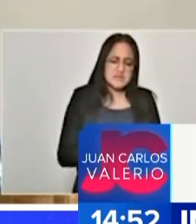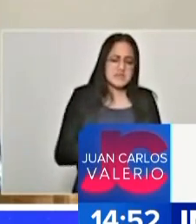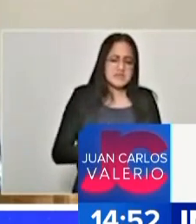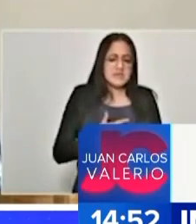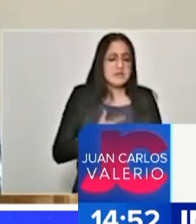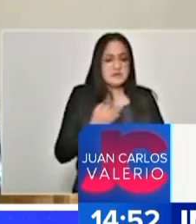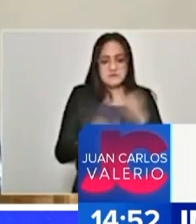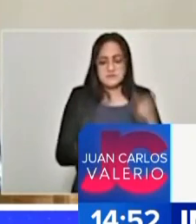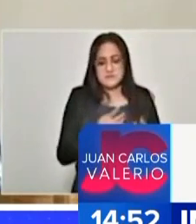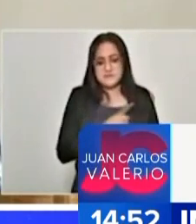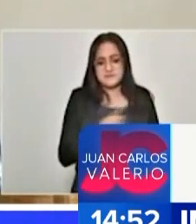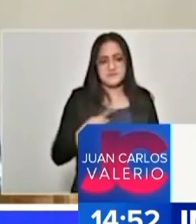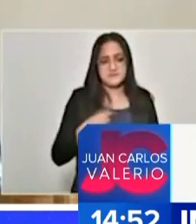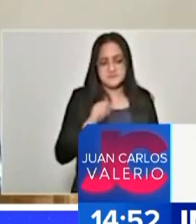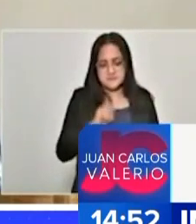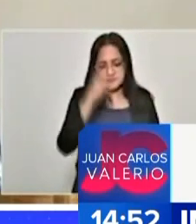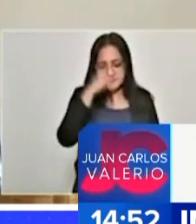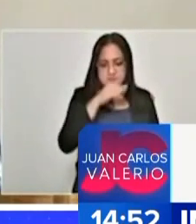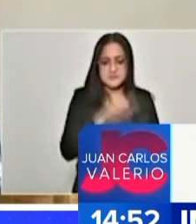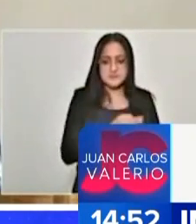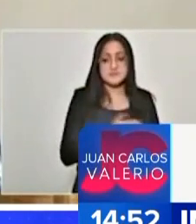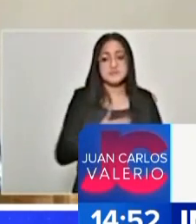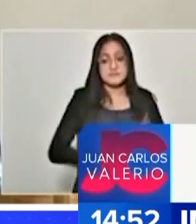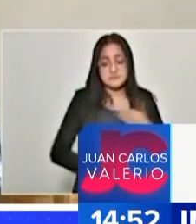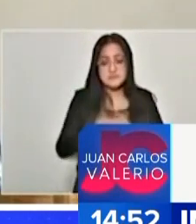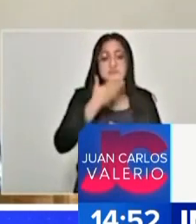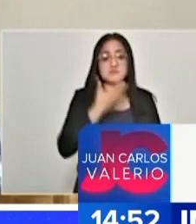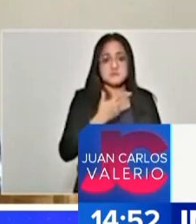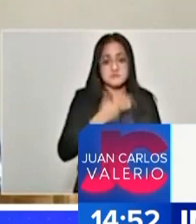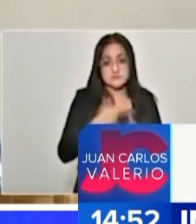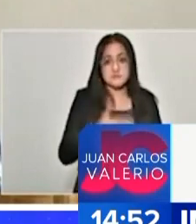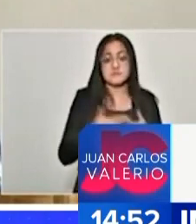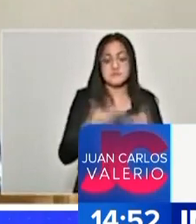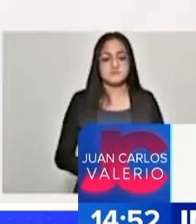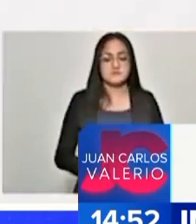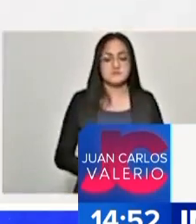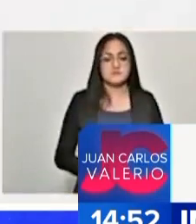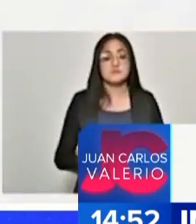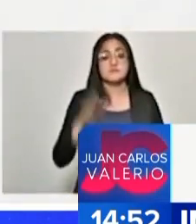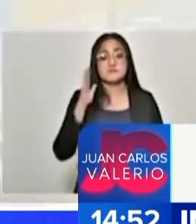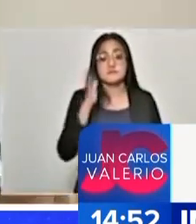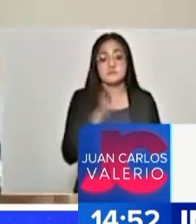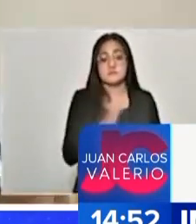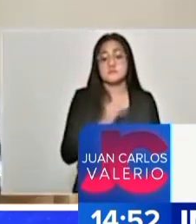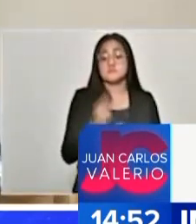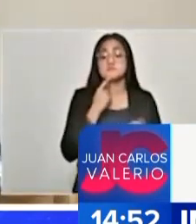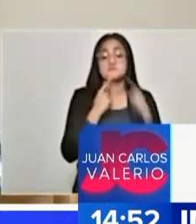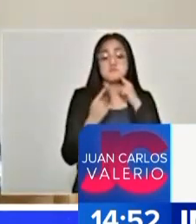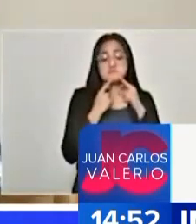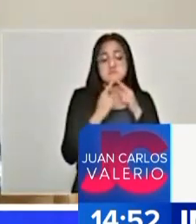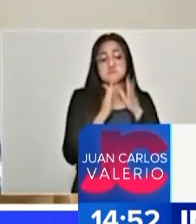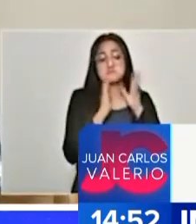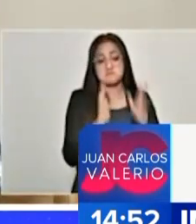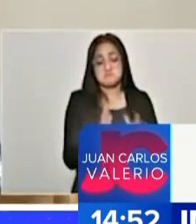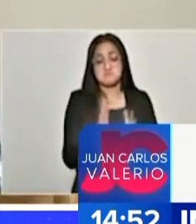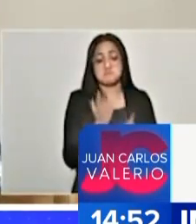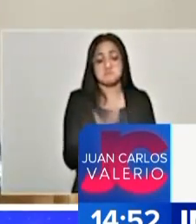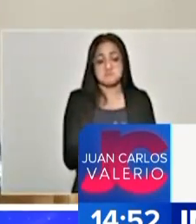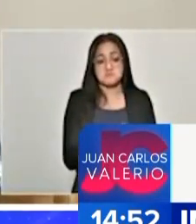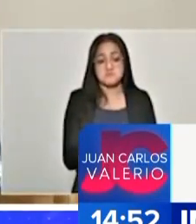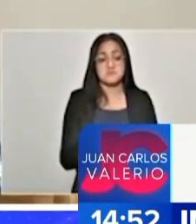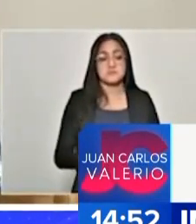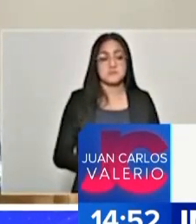sensibilidad todos para que esto camine bien como hasta ahorita ha caminado. Dialogando con ellos,